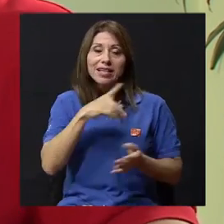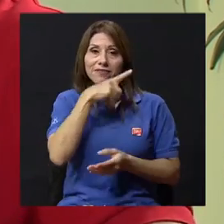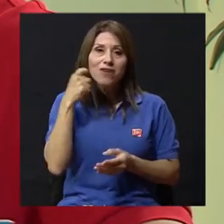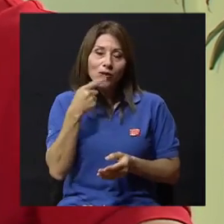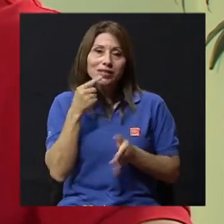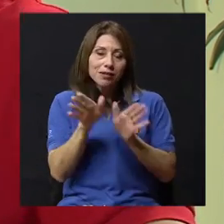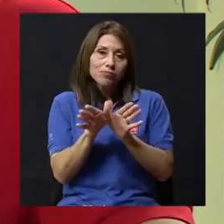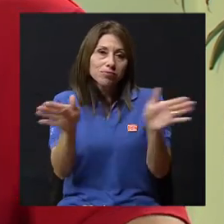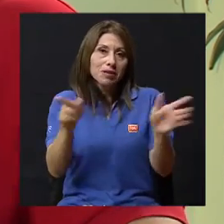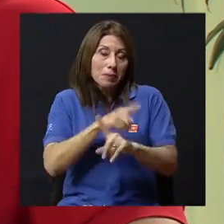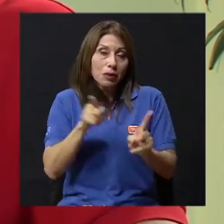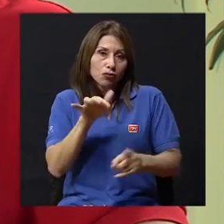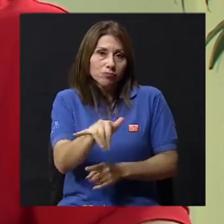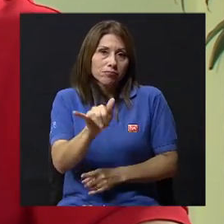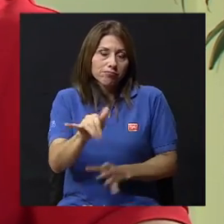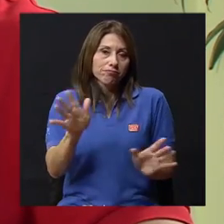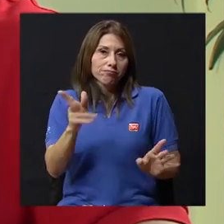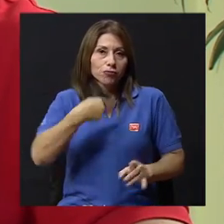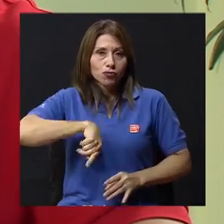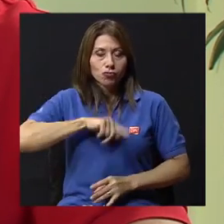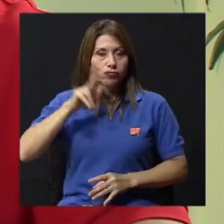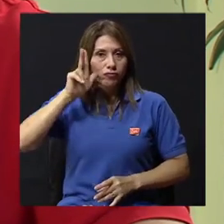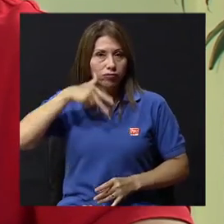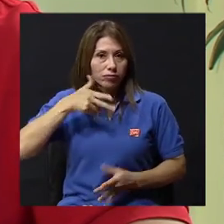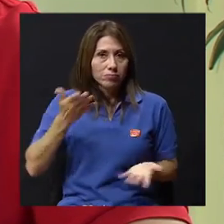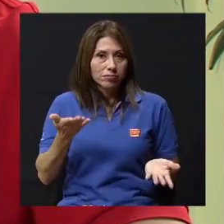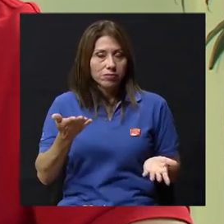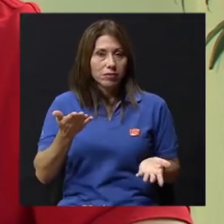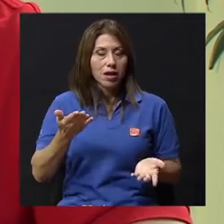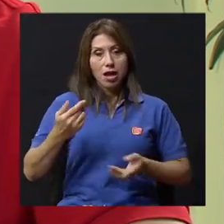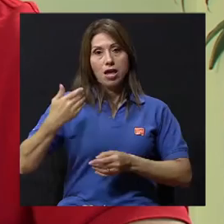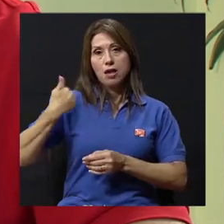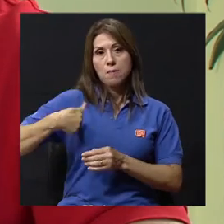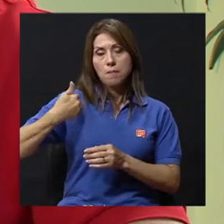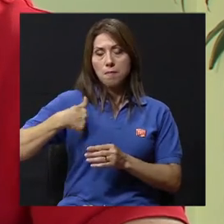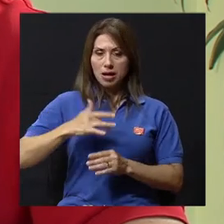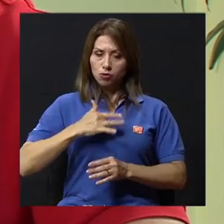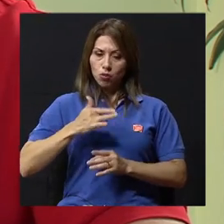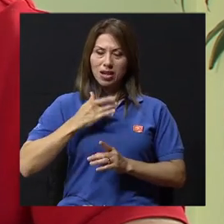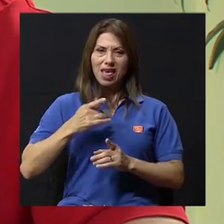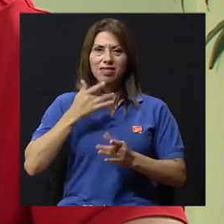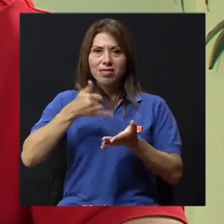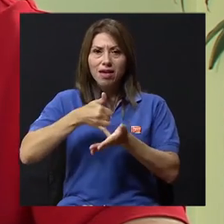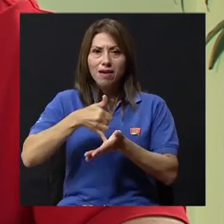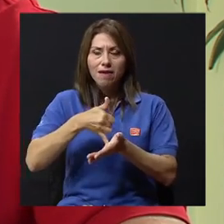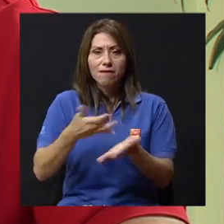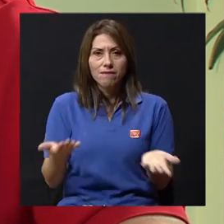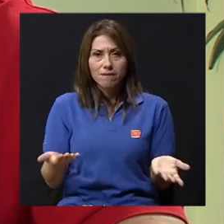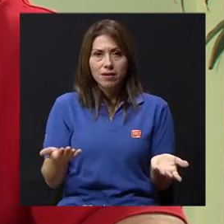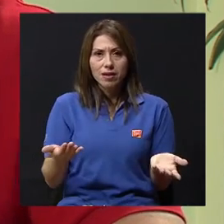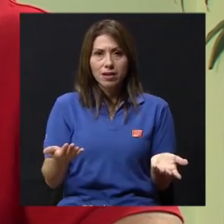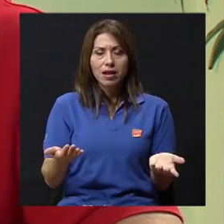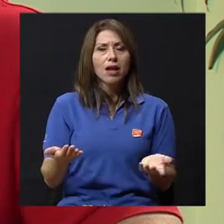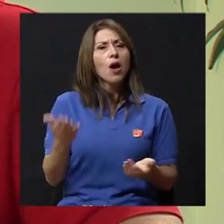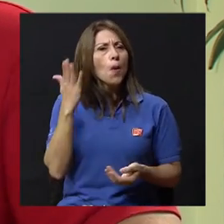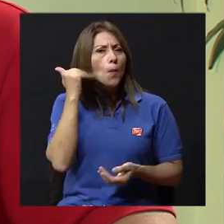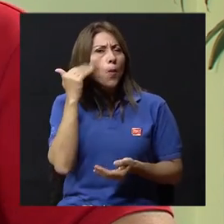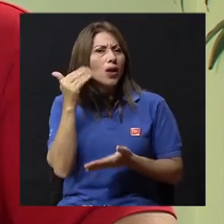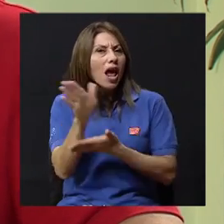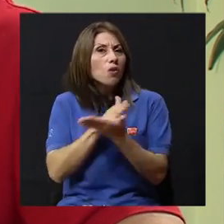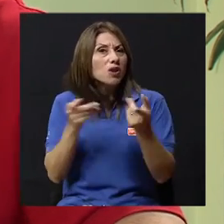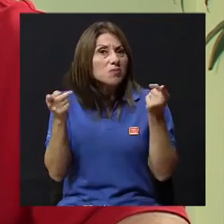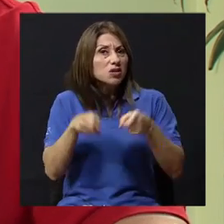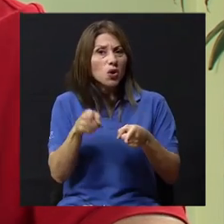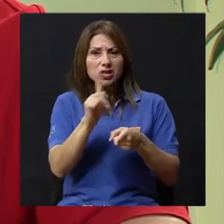generalizar, sí, pero en términos generales así nos crían, y con una masculinidad sumamente débil. ¿De qué depende de que algunas personas, digamos, se